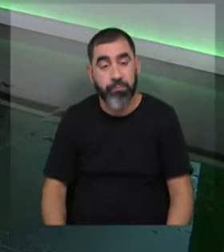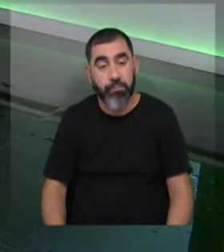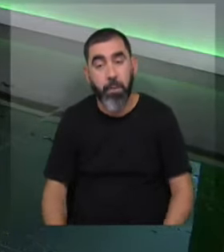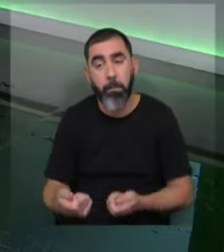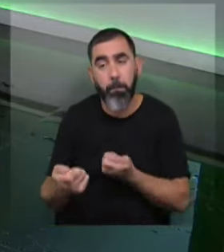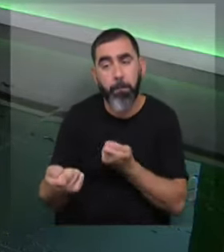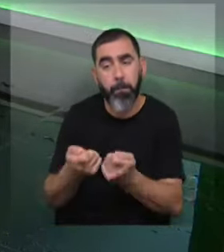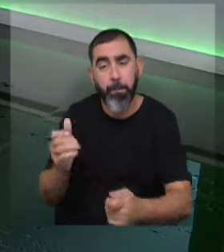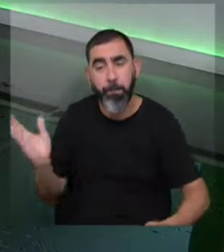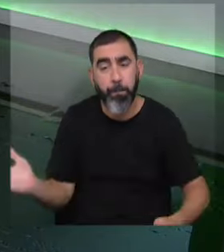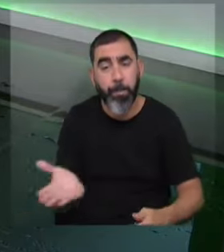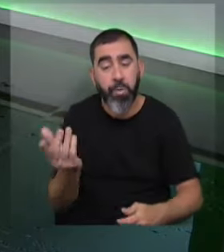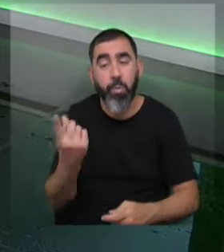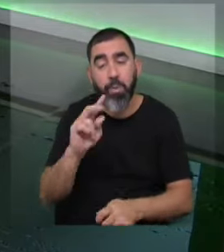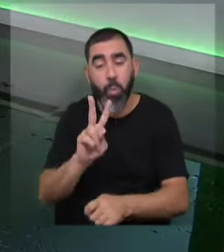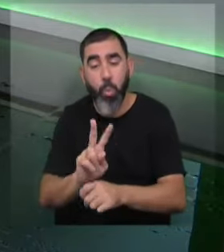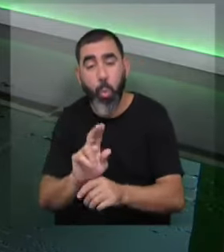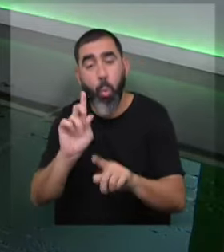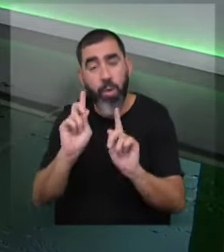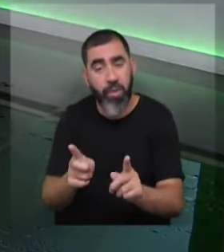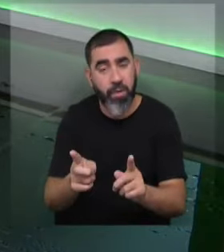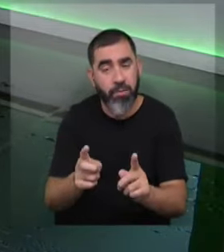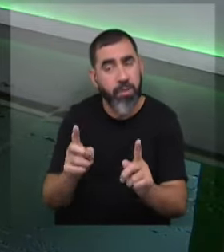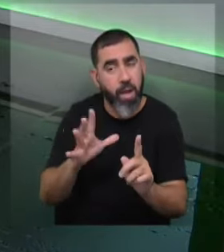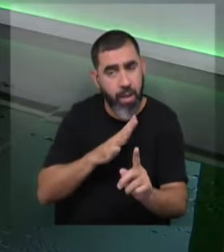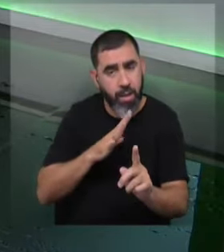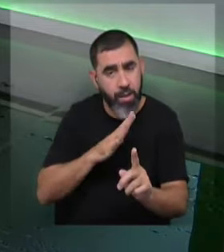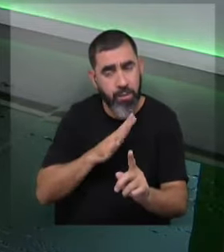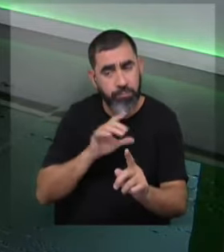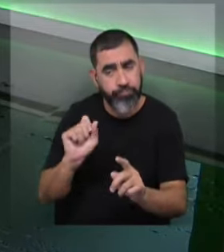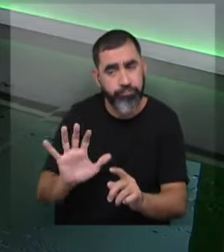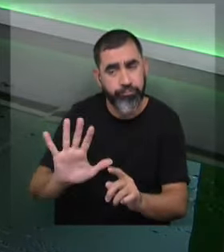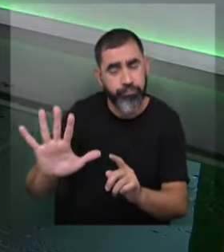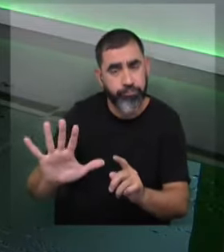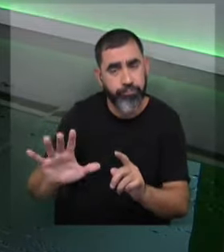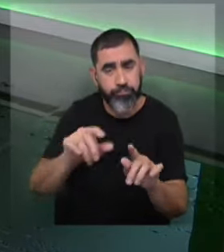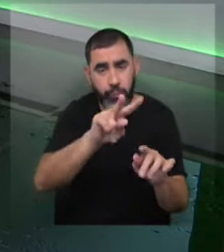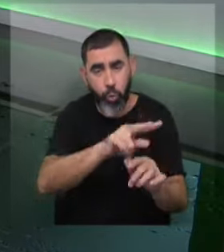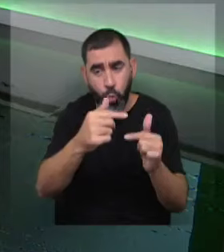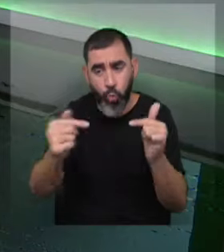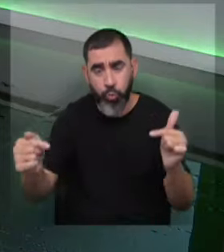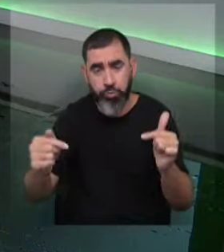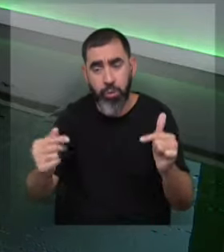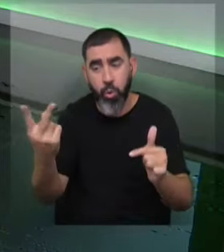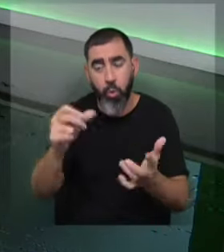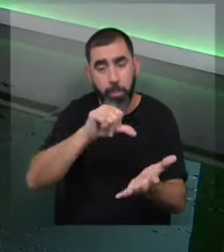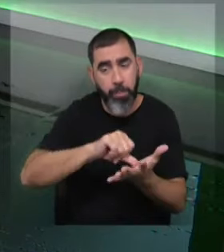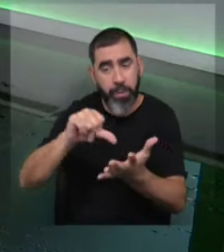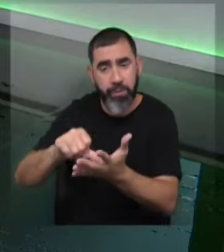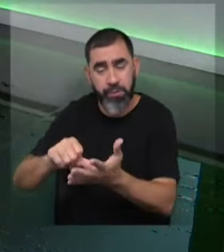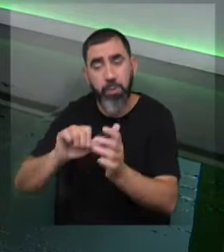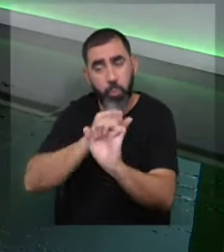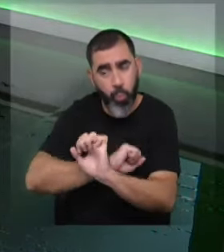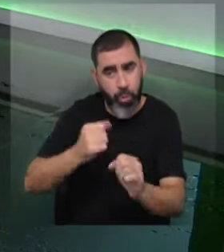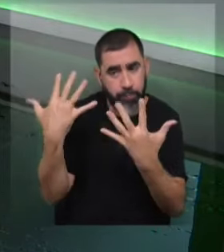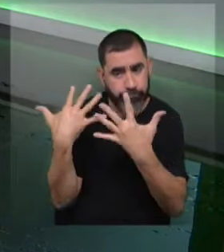producir más, pero a su vez cuidar más, ¿encuentra en esta característica común de parte de los dos países un lugar en